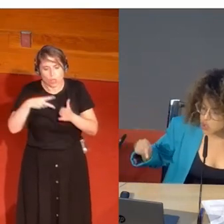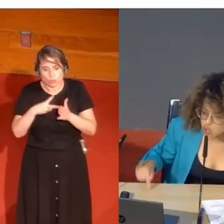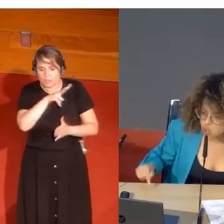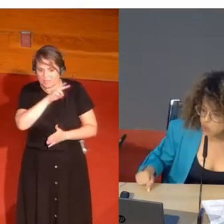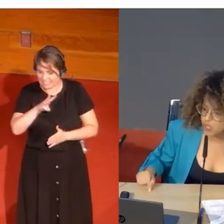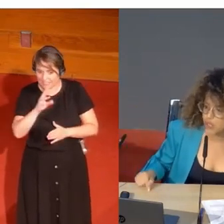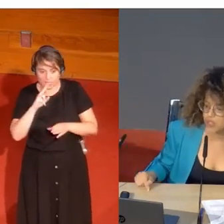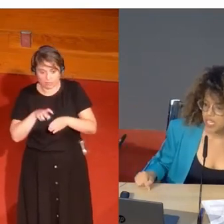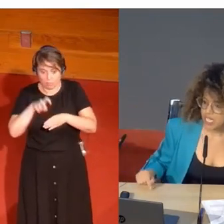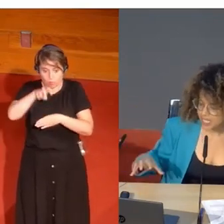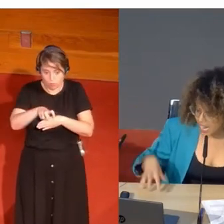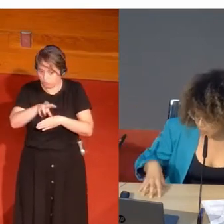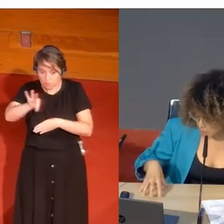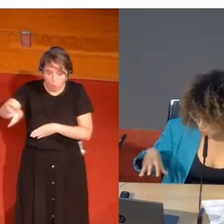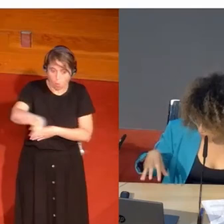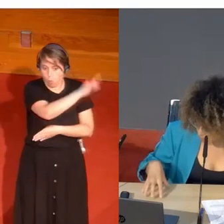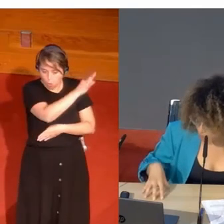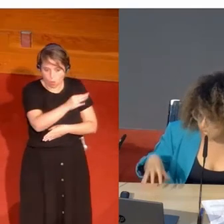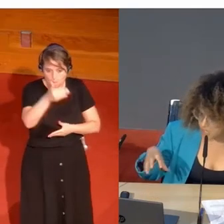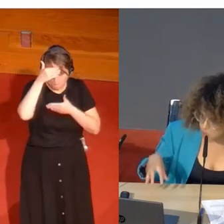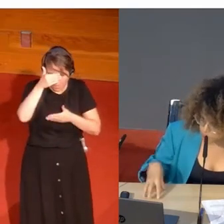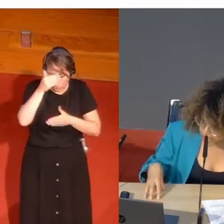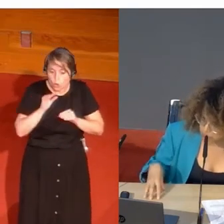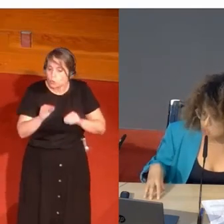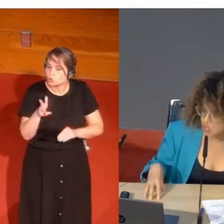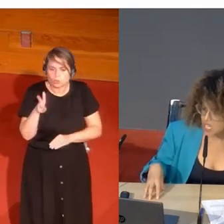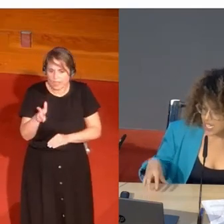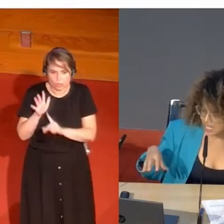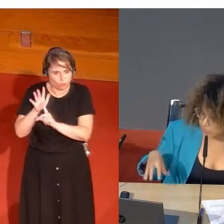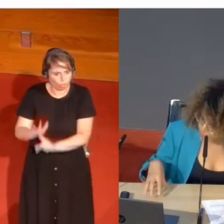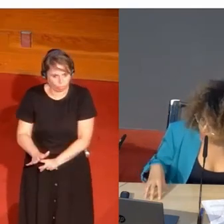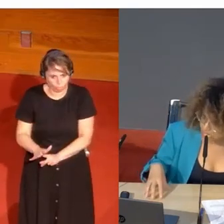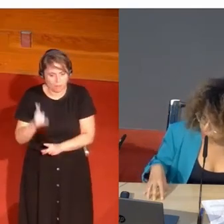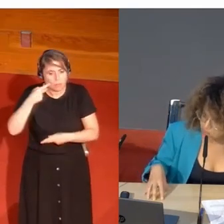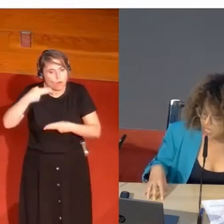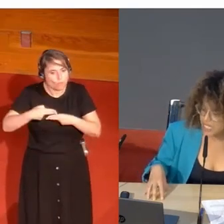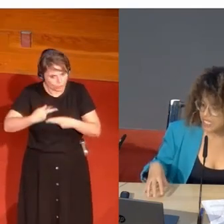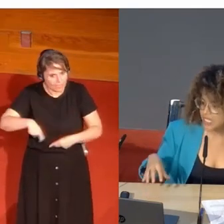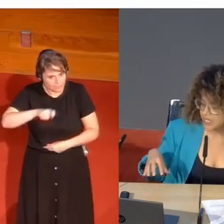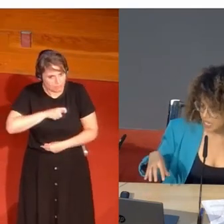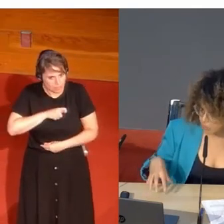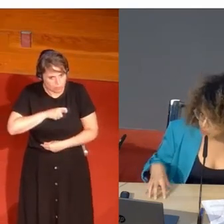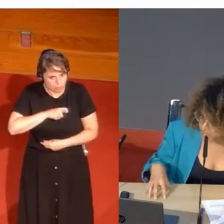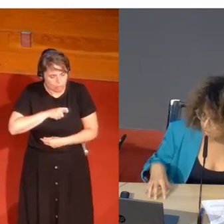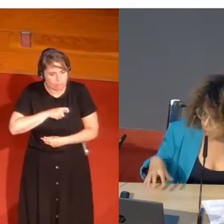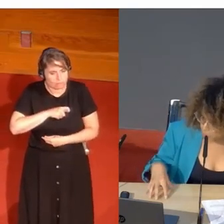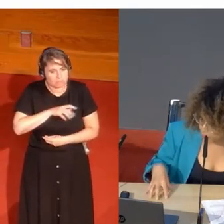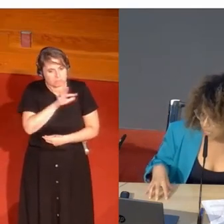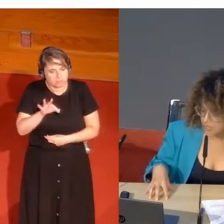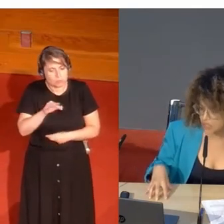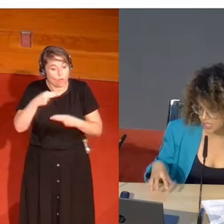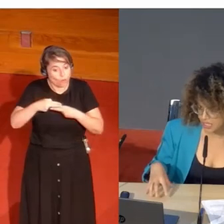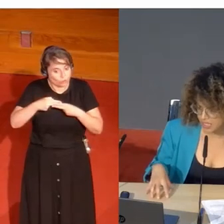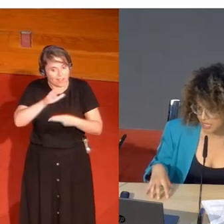Marruecos no solo sufrieron graves violaciones de sus derechos en la frontera española en la frontera